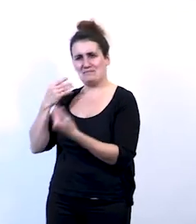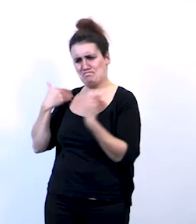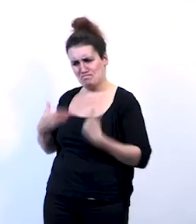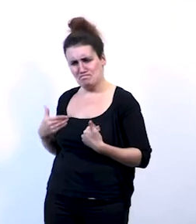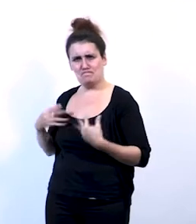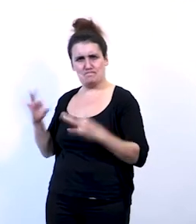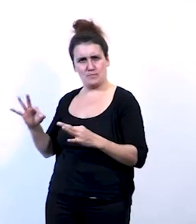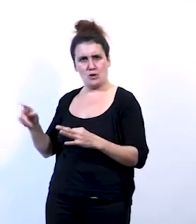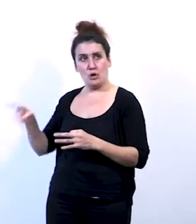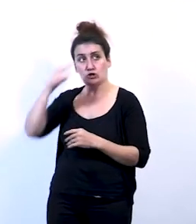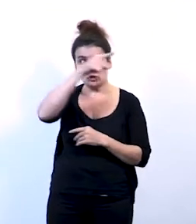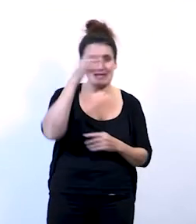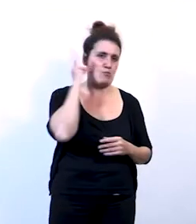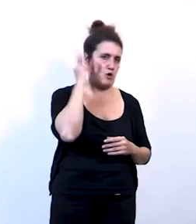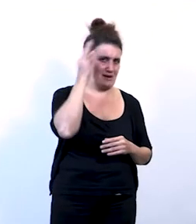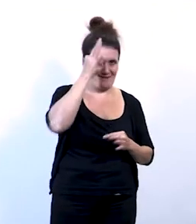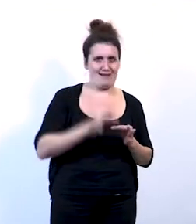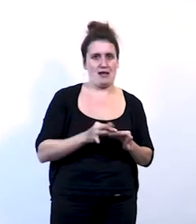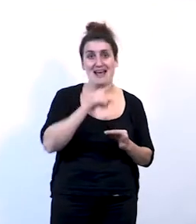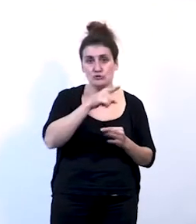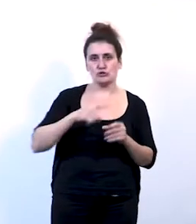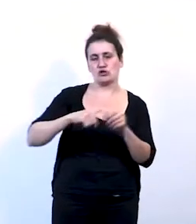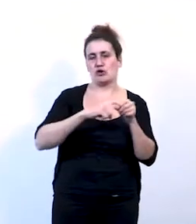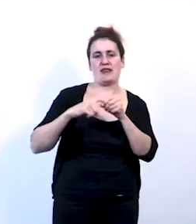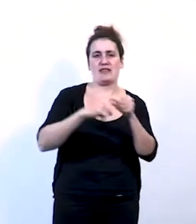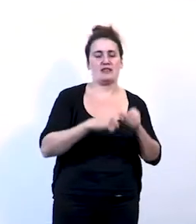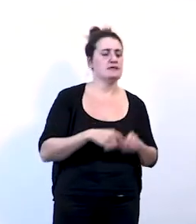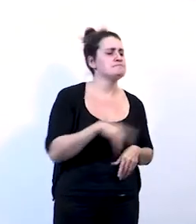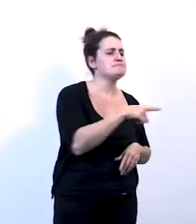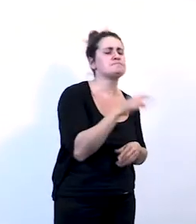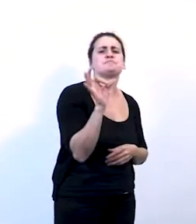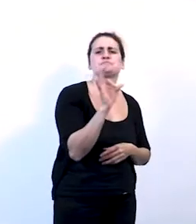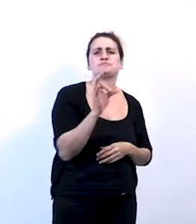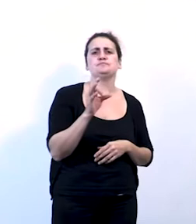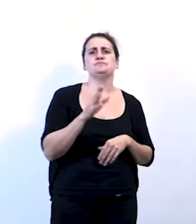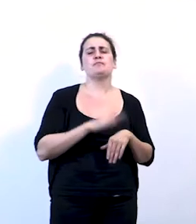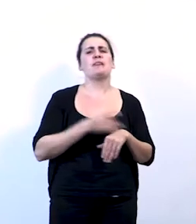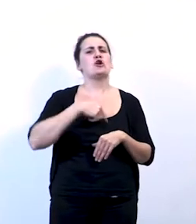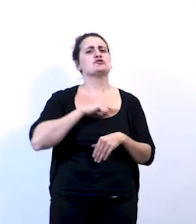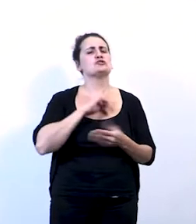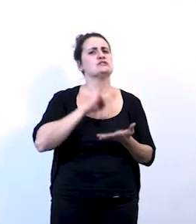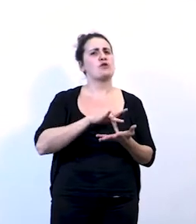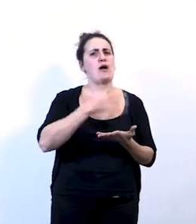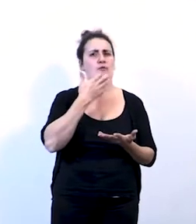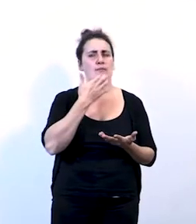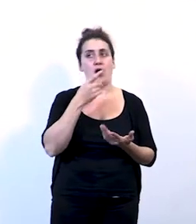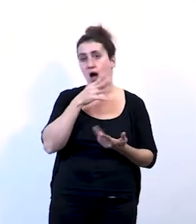los que ella cree. Eso es la solidaridad. Soraida, nos corresponde más a nosotras, mira, y ahora con todo lo que estás comentando,